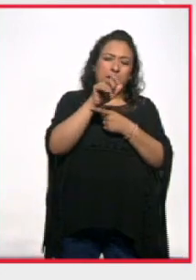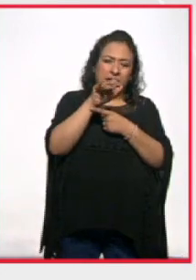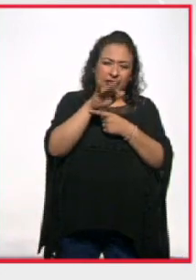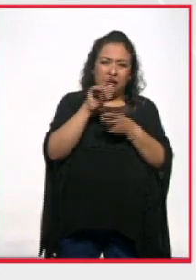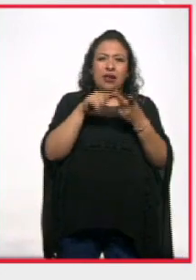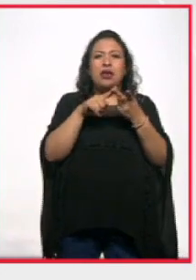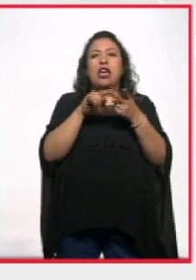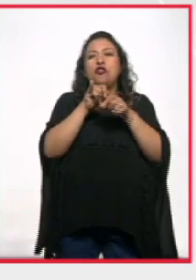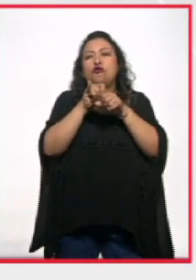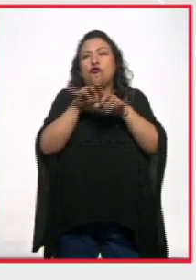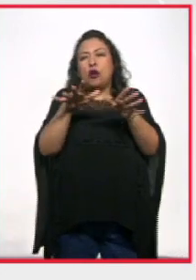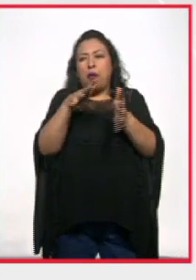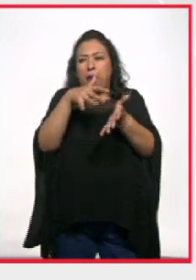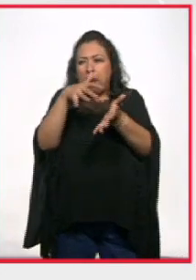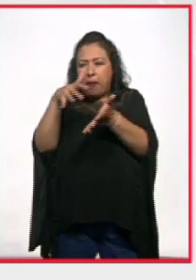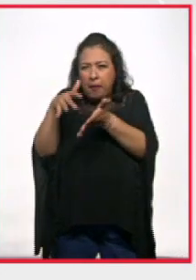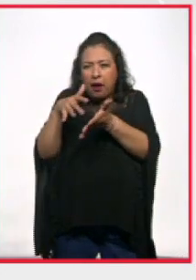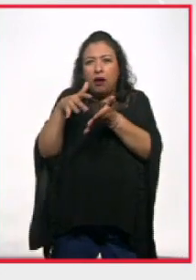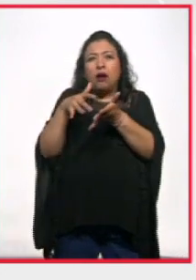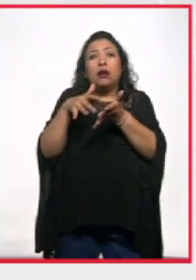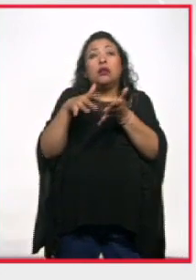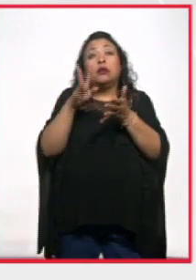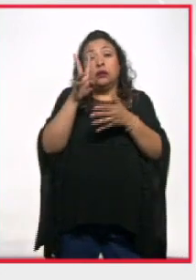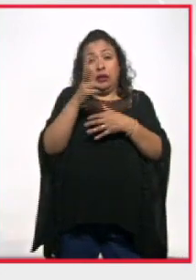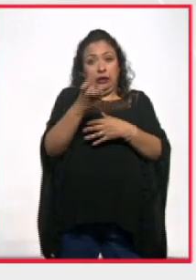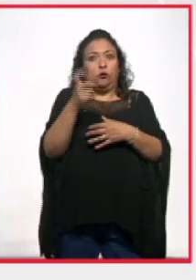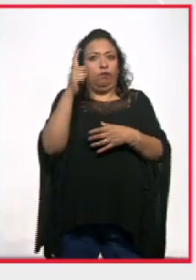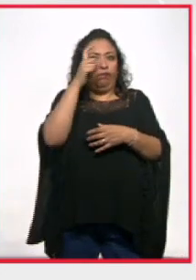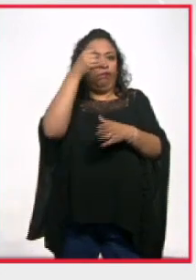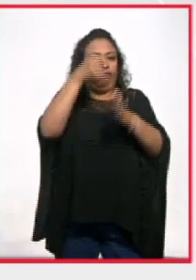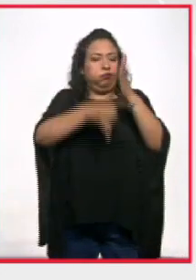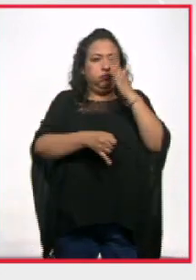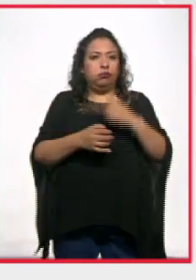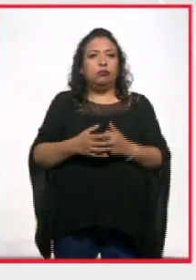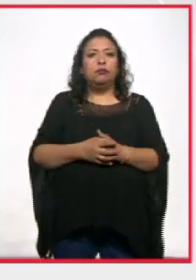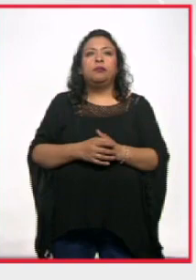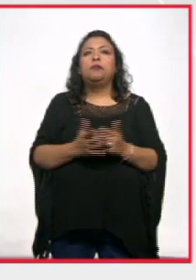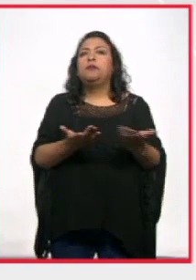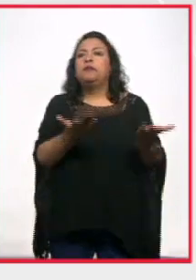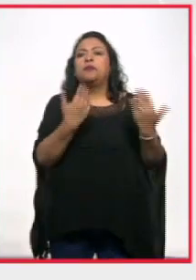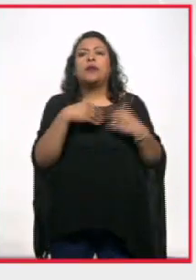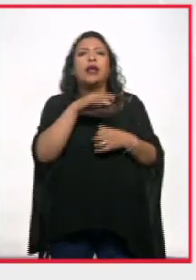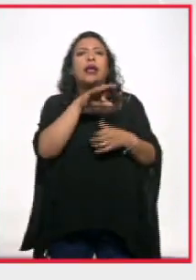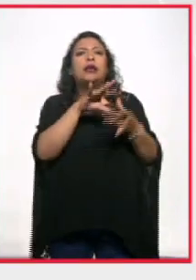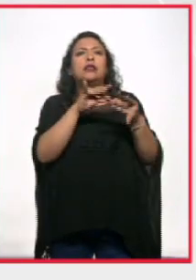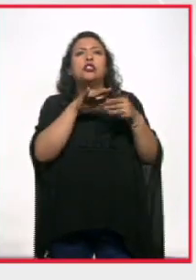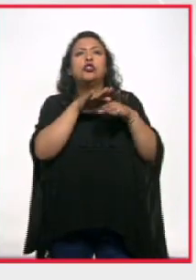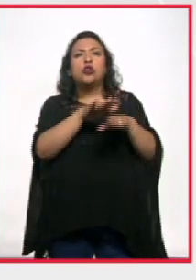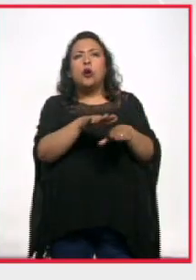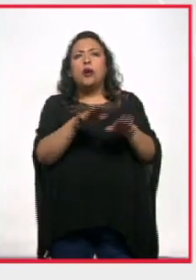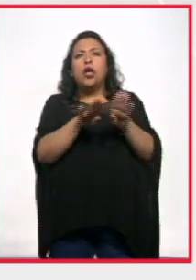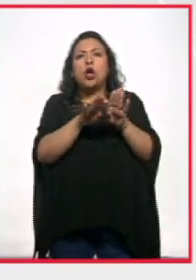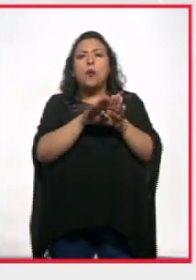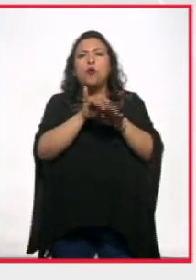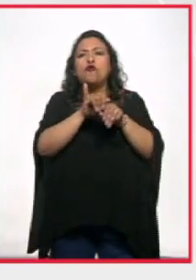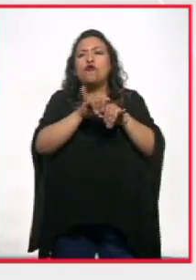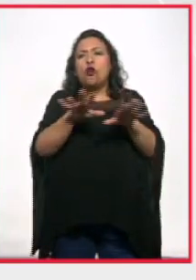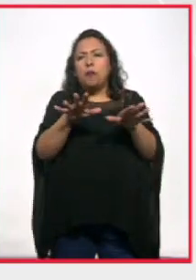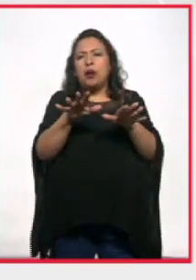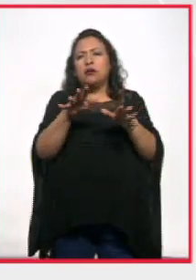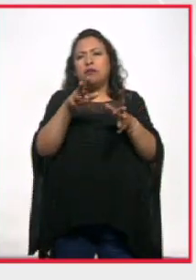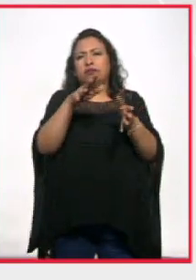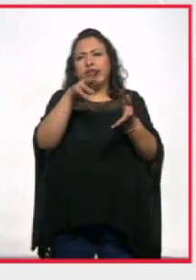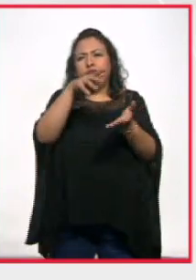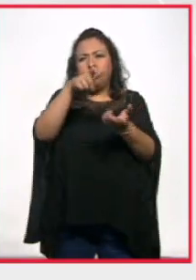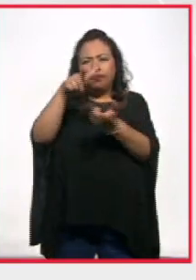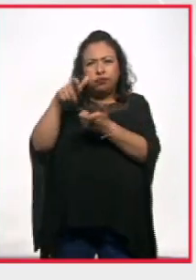toda la adquisición de datos que tenemos que generar, es algo complejo. Háblanos, Itan, un poco sobre esta generación de datos, esta